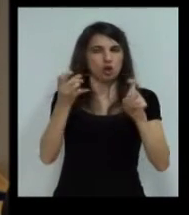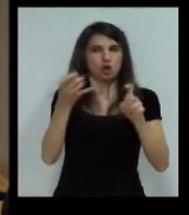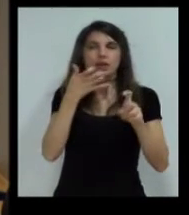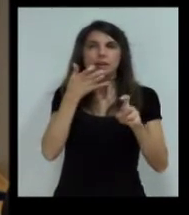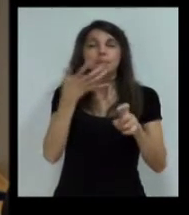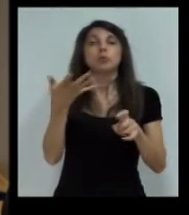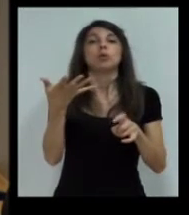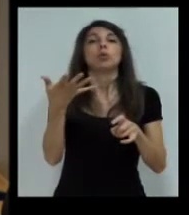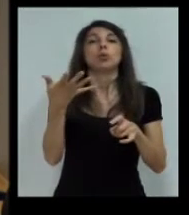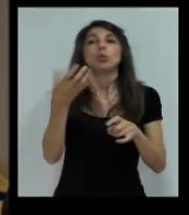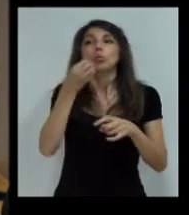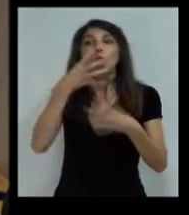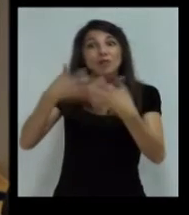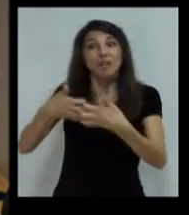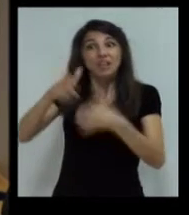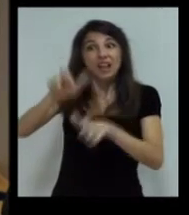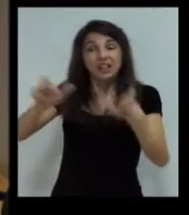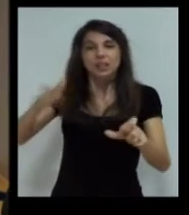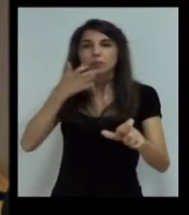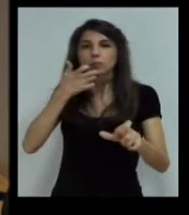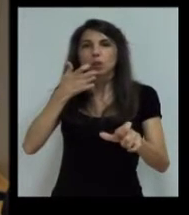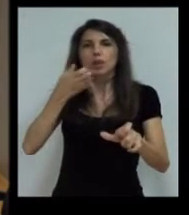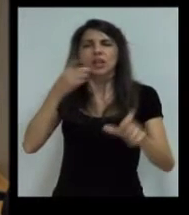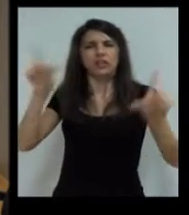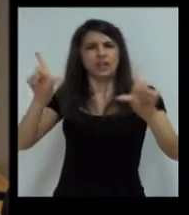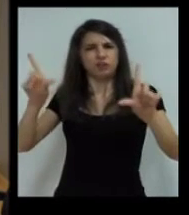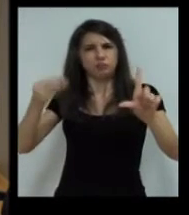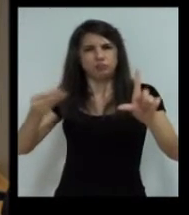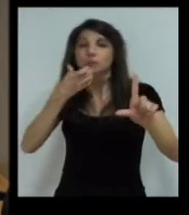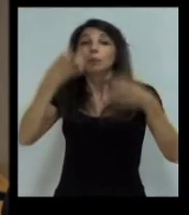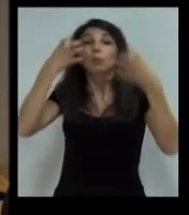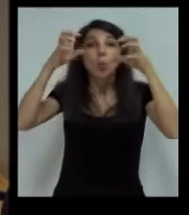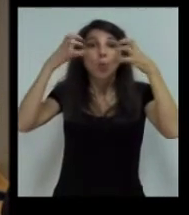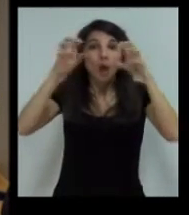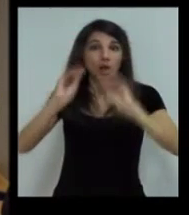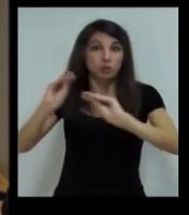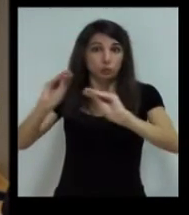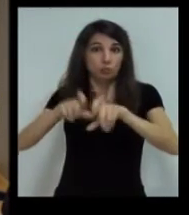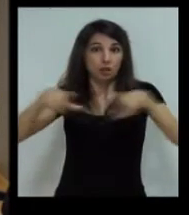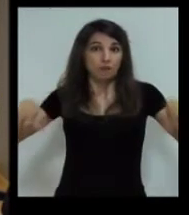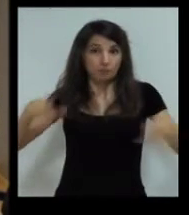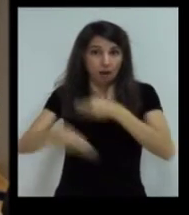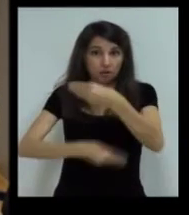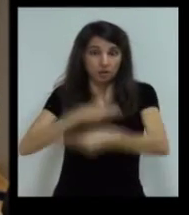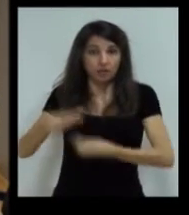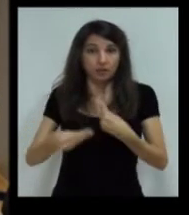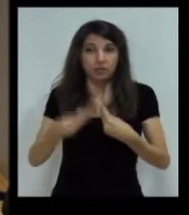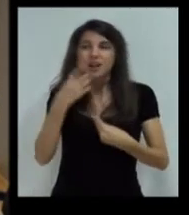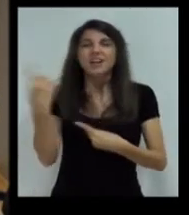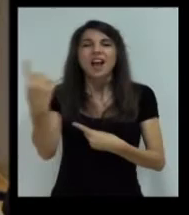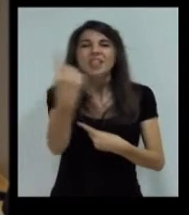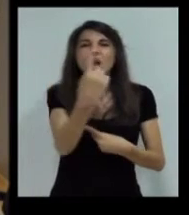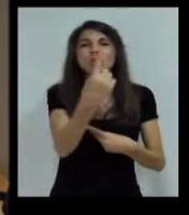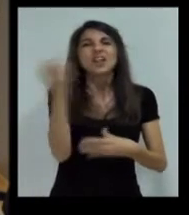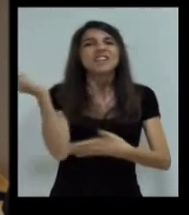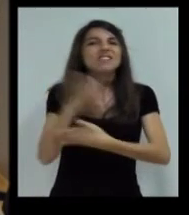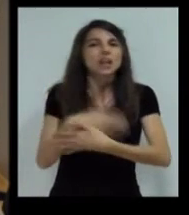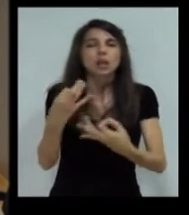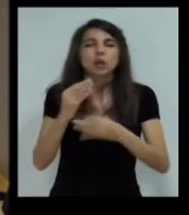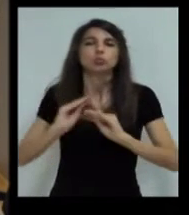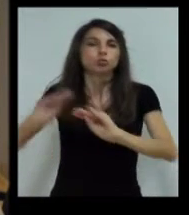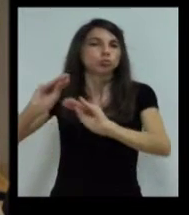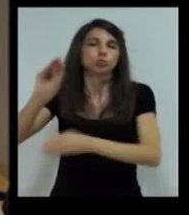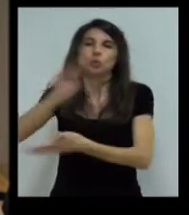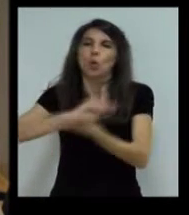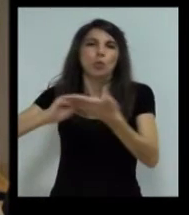televisores, y lo está haciendo Google en sus plataformas. Entonces, lo que sí es verdad es que cada uno está invirtiendo en sus propias soluciones propietarias. Quieren